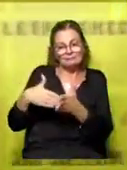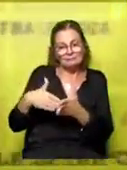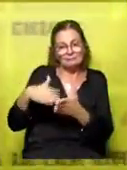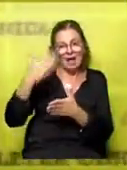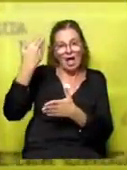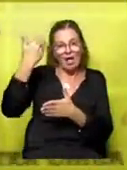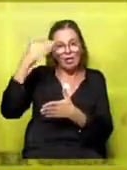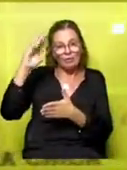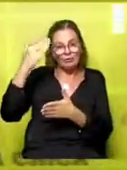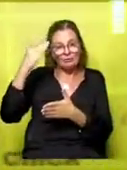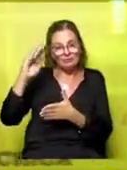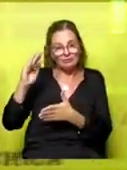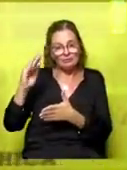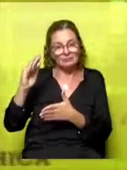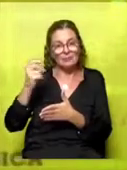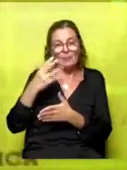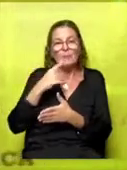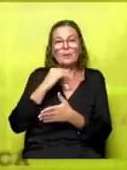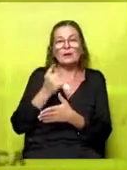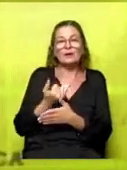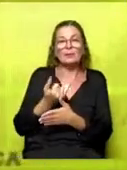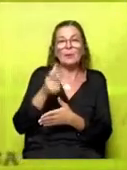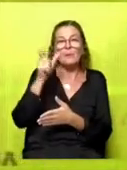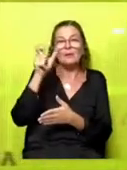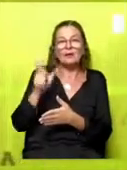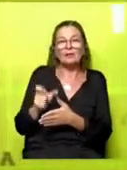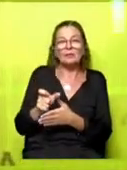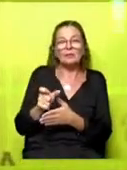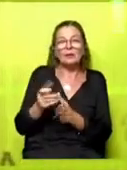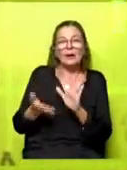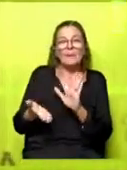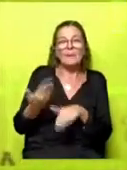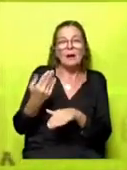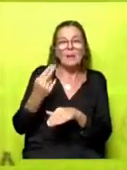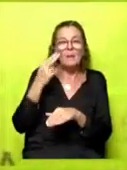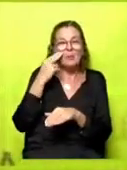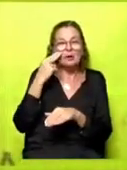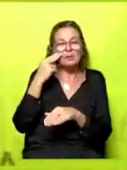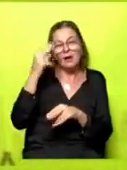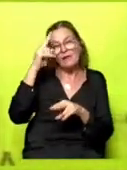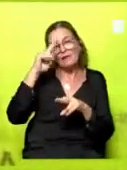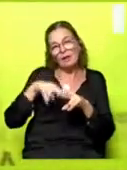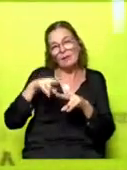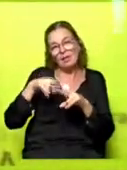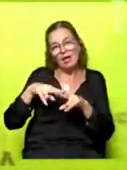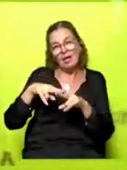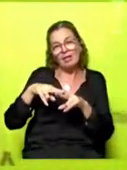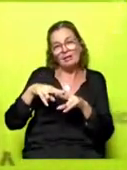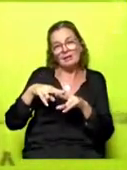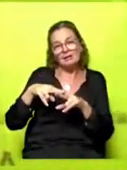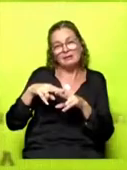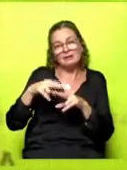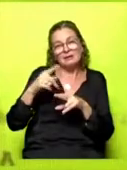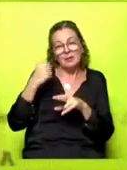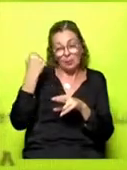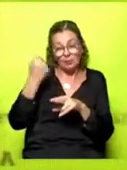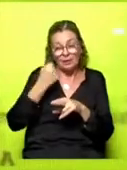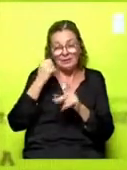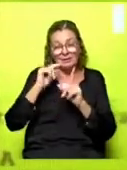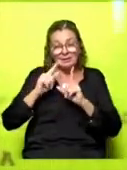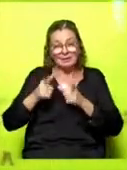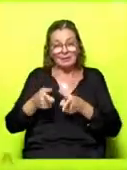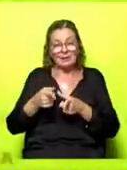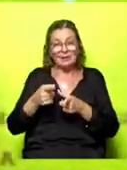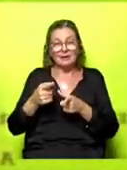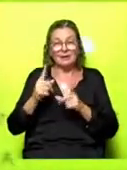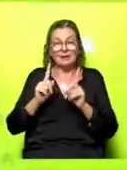adulta. Por ejemplo, son personas que son más propensos a tener enfermedades crónicas. Pero hay un